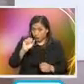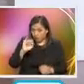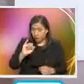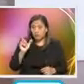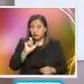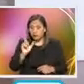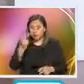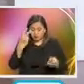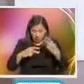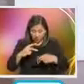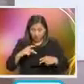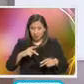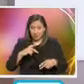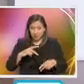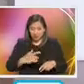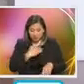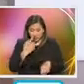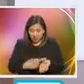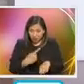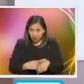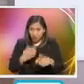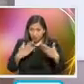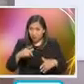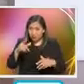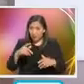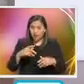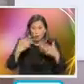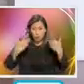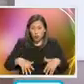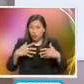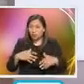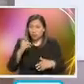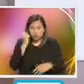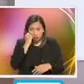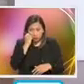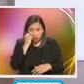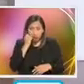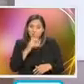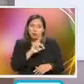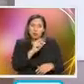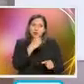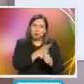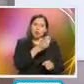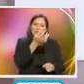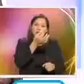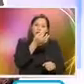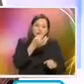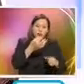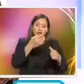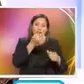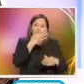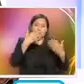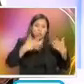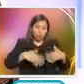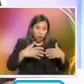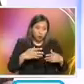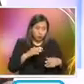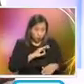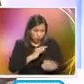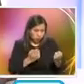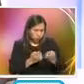cuando se presentan estos síntomas nos ayuda el ejercicio, aunque nos duela muchísimo. Es definitivo. Bueno, primero hay que quitar el dolor. Claro. Porque con dolor nadie puede hacer ejercicio.